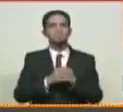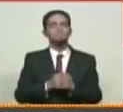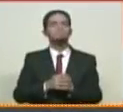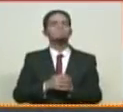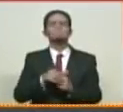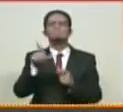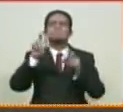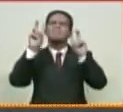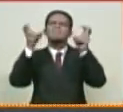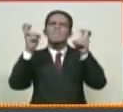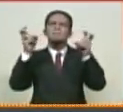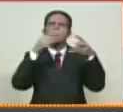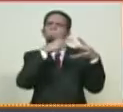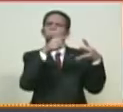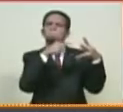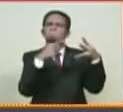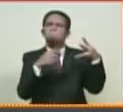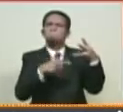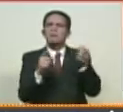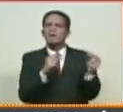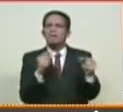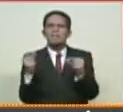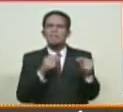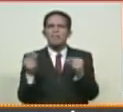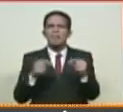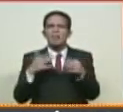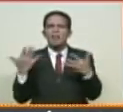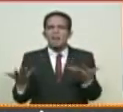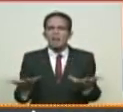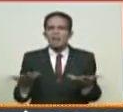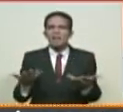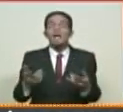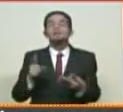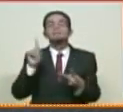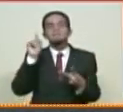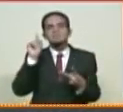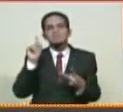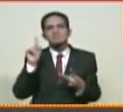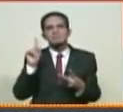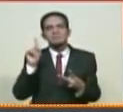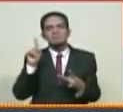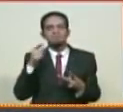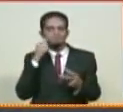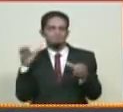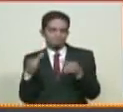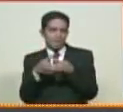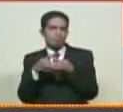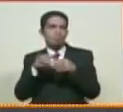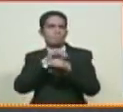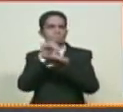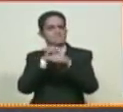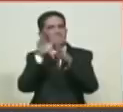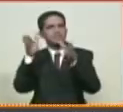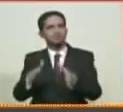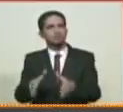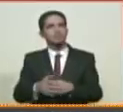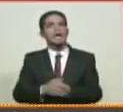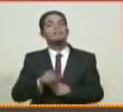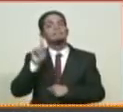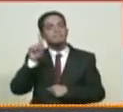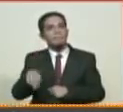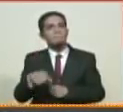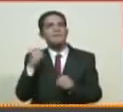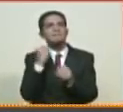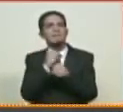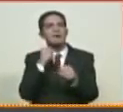temas administrativos pertinentes que de manera habitual se ventilan en el Consejo de Ministros, también trabajamos